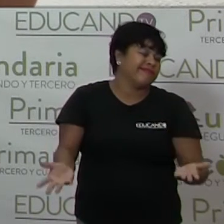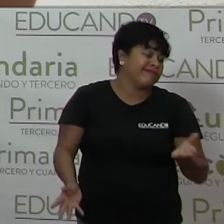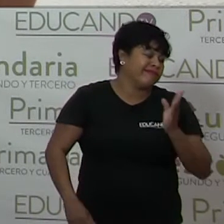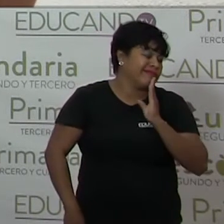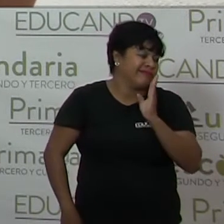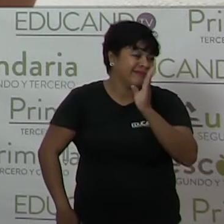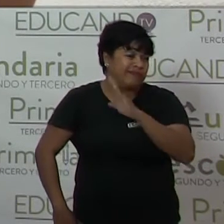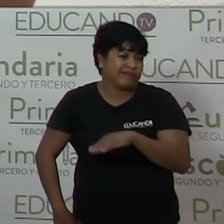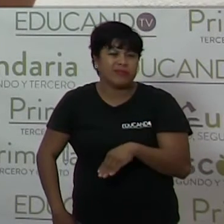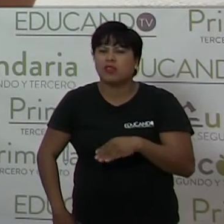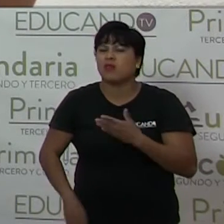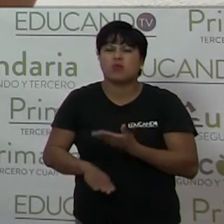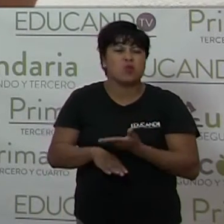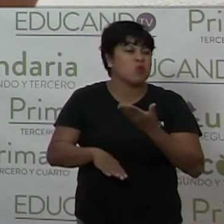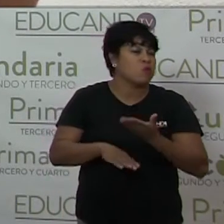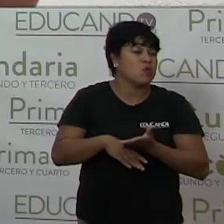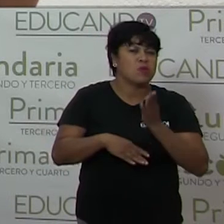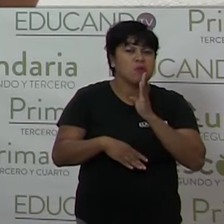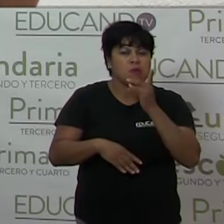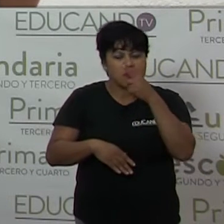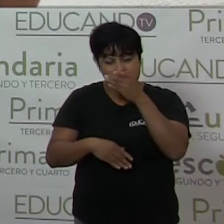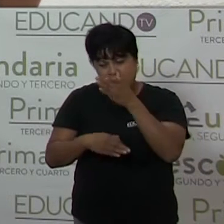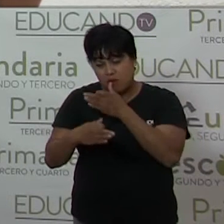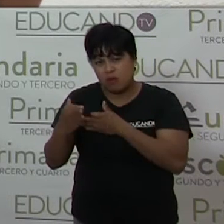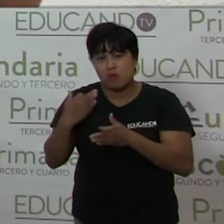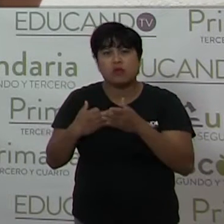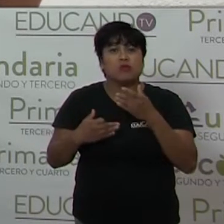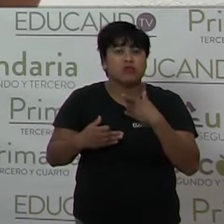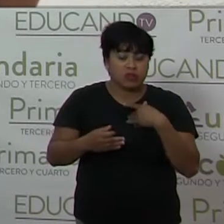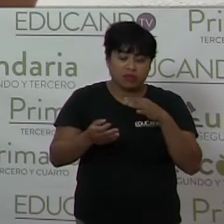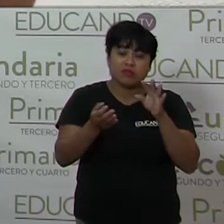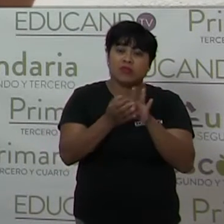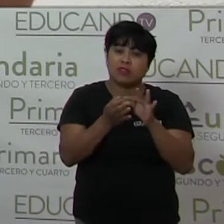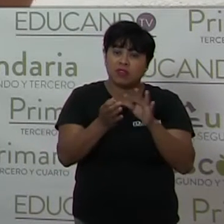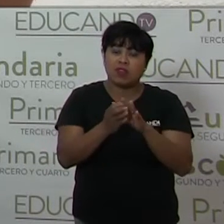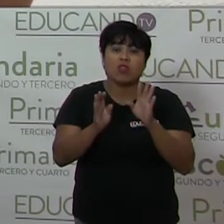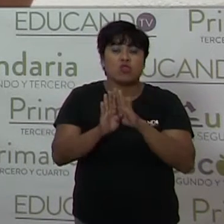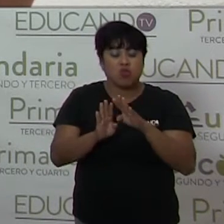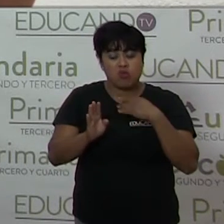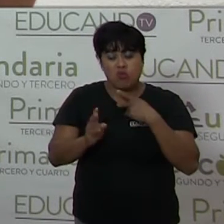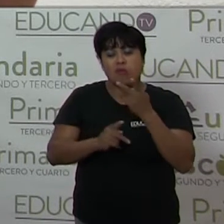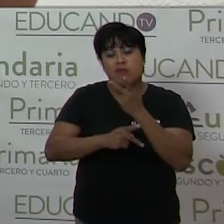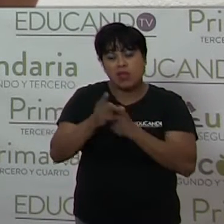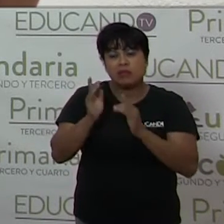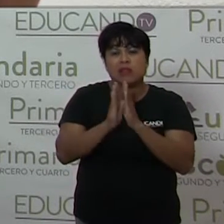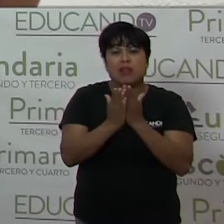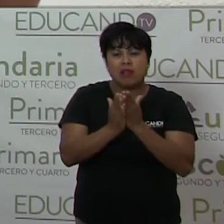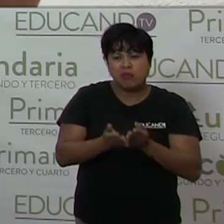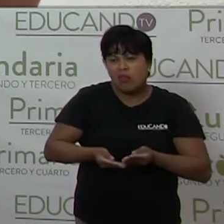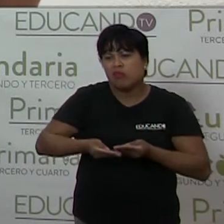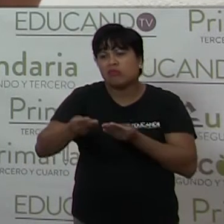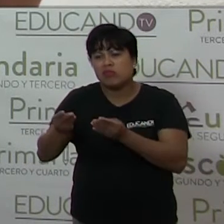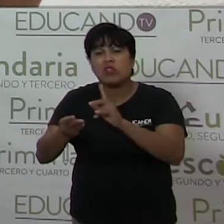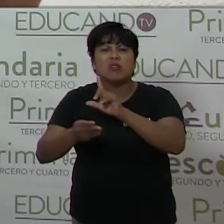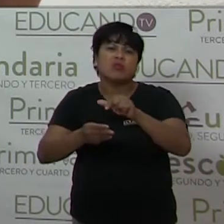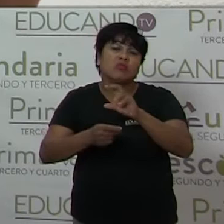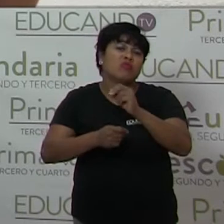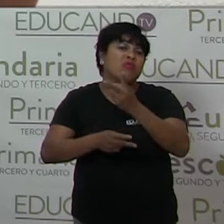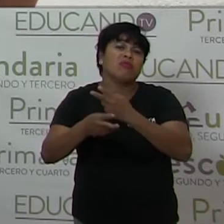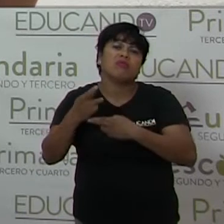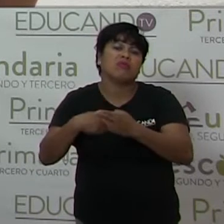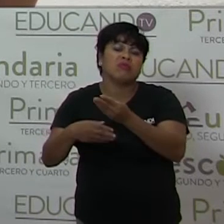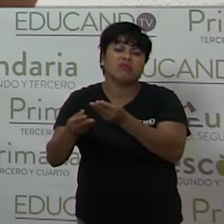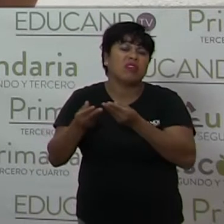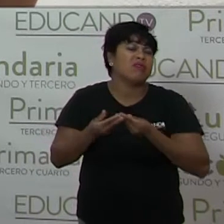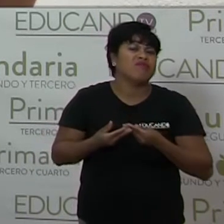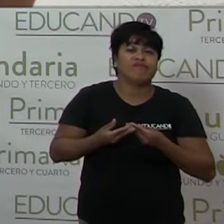mal muy mal para todos porque si yo les contara que ha prestado libros y luego no sé a quién se los prestó y